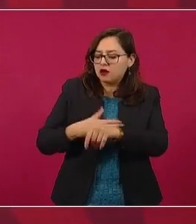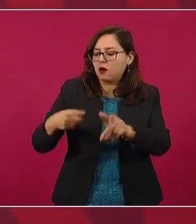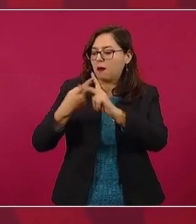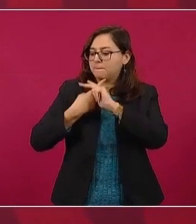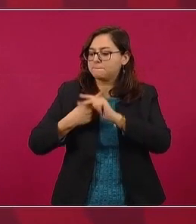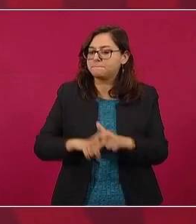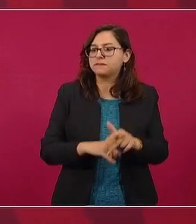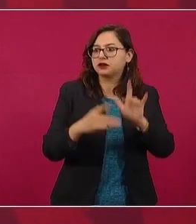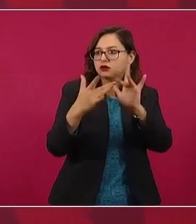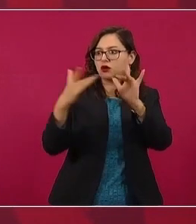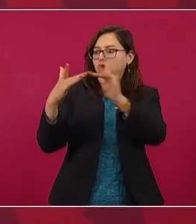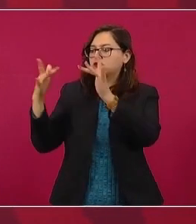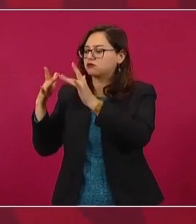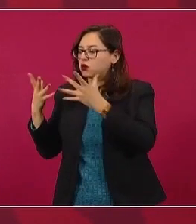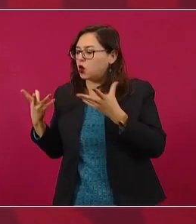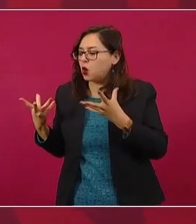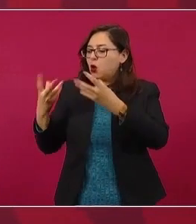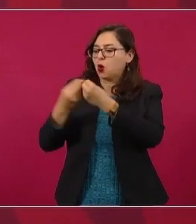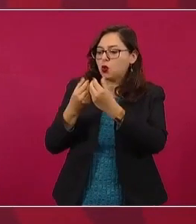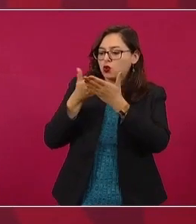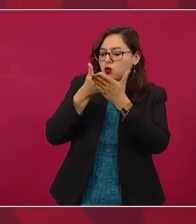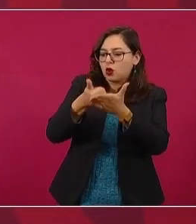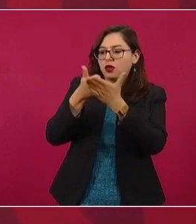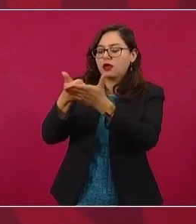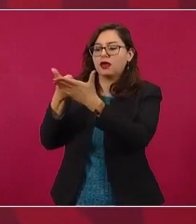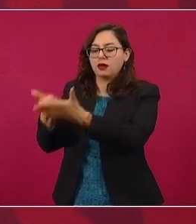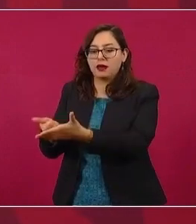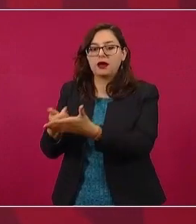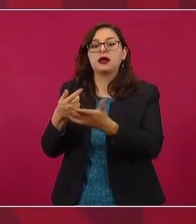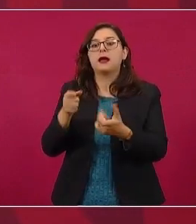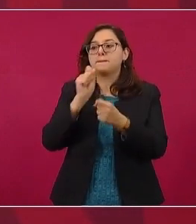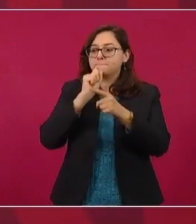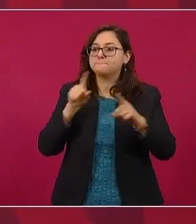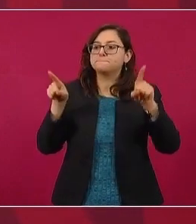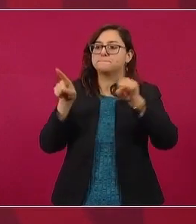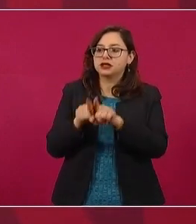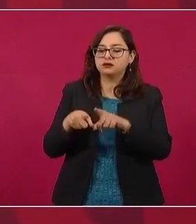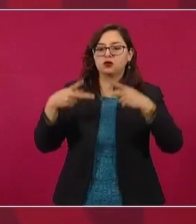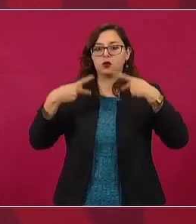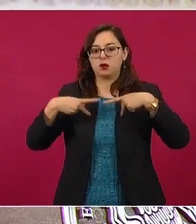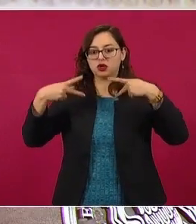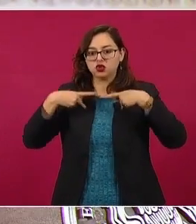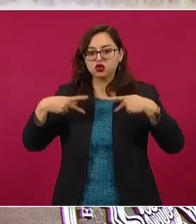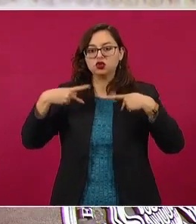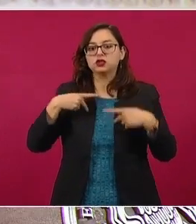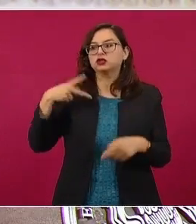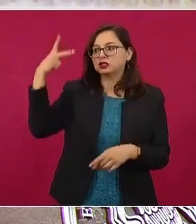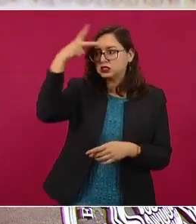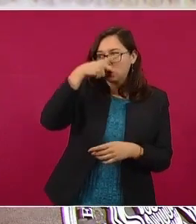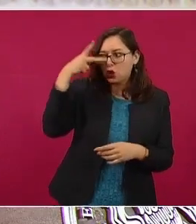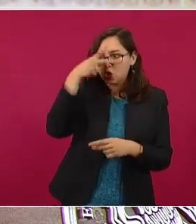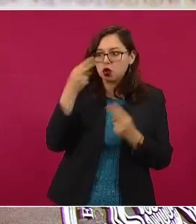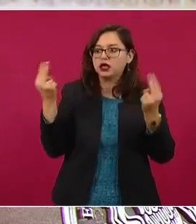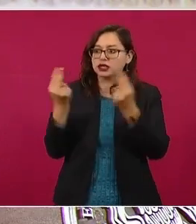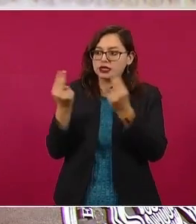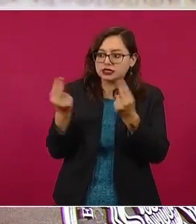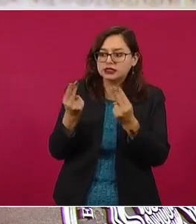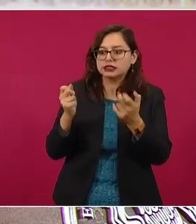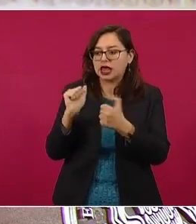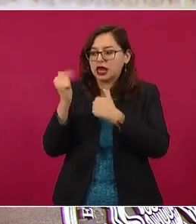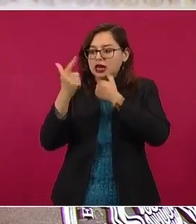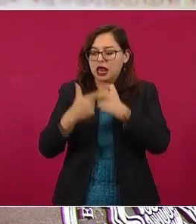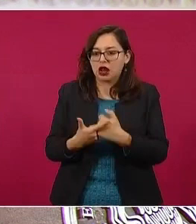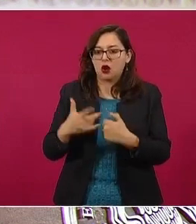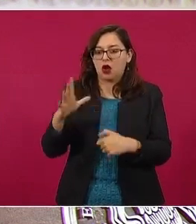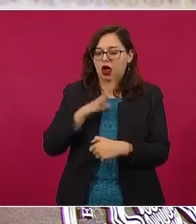mental en este asunto de las adicciones, ha crecido la red de apoyo psicológico, de atención a los